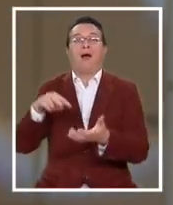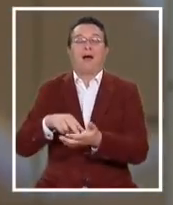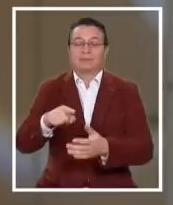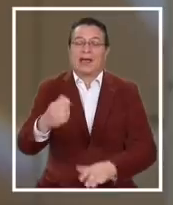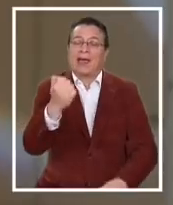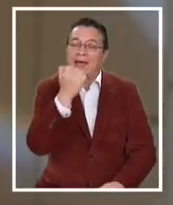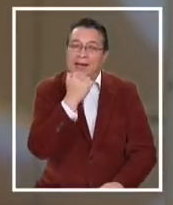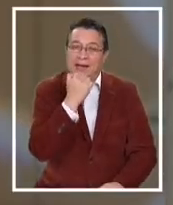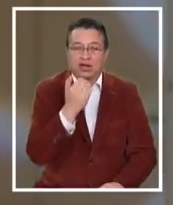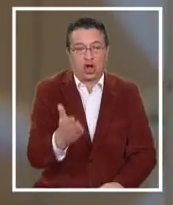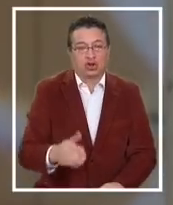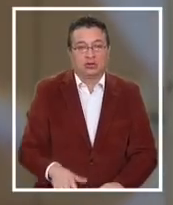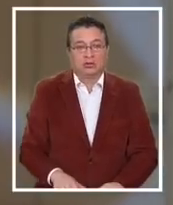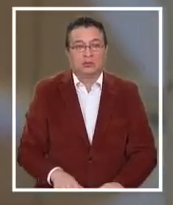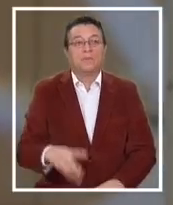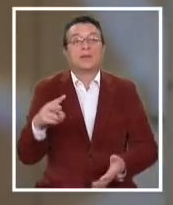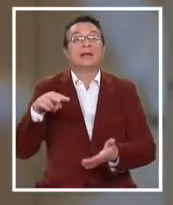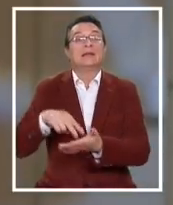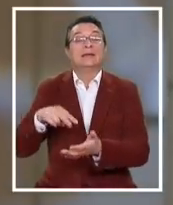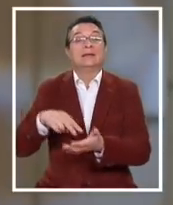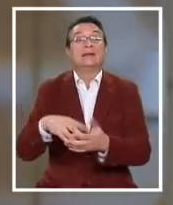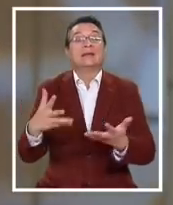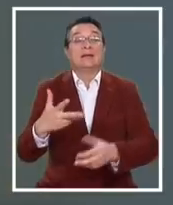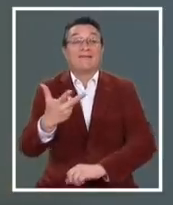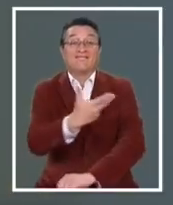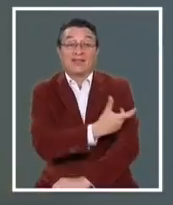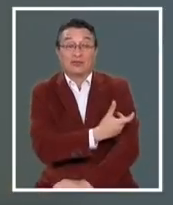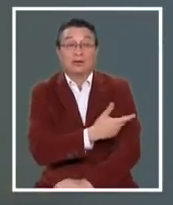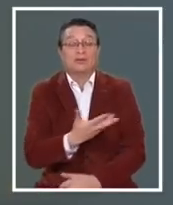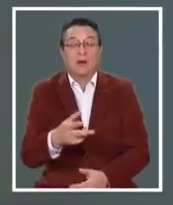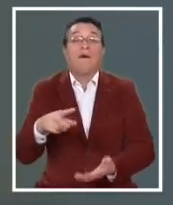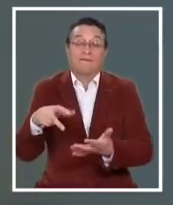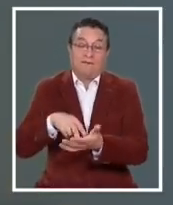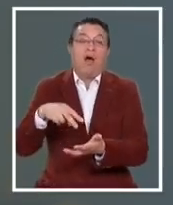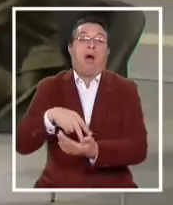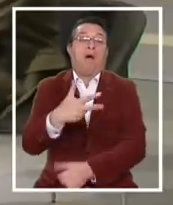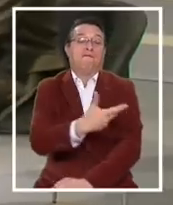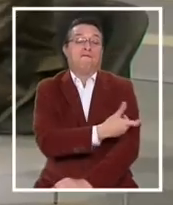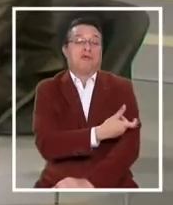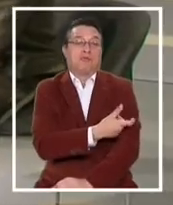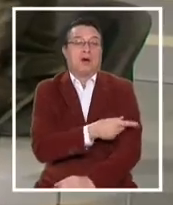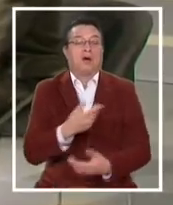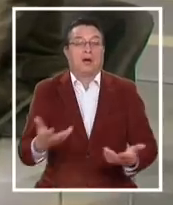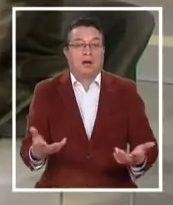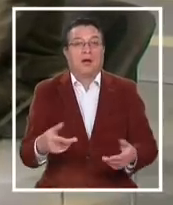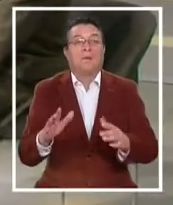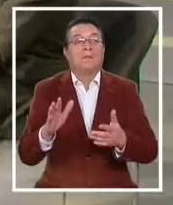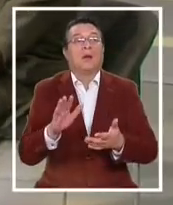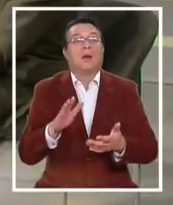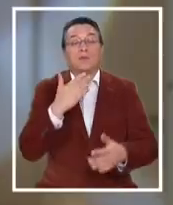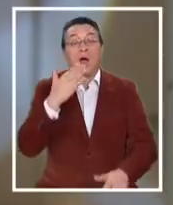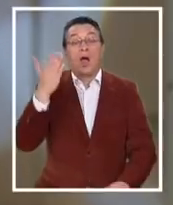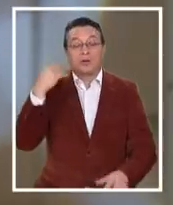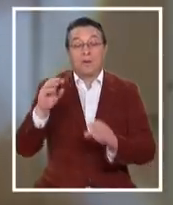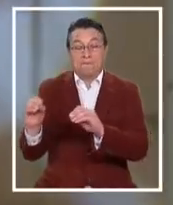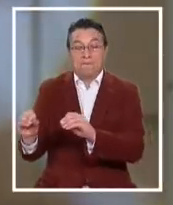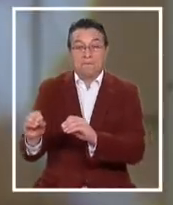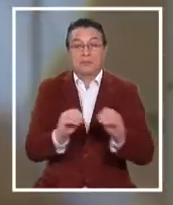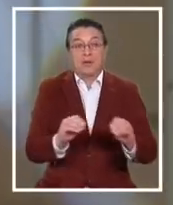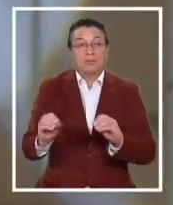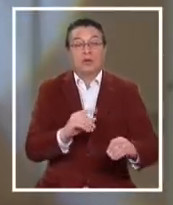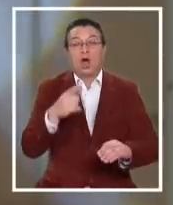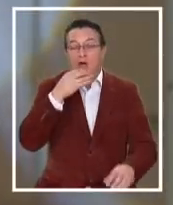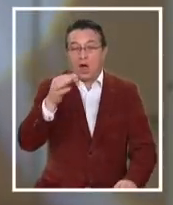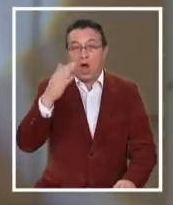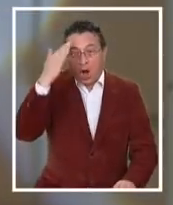profundo error. Creo que ¿celebrar qué? ¿La vacunación? ¿El proceso de vacunación? La vacunación, en su momento adelantarse o